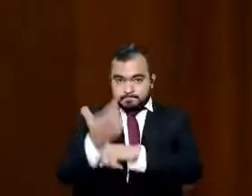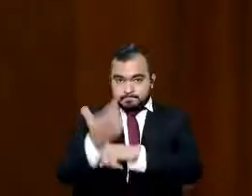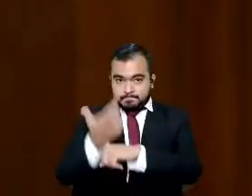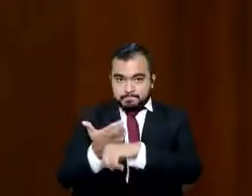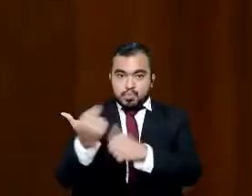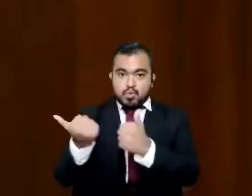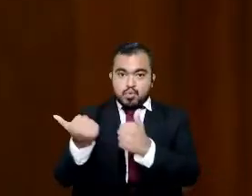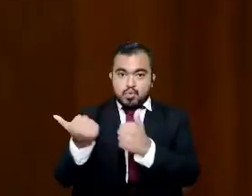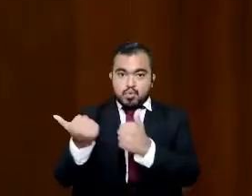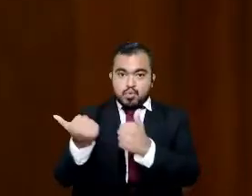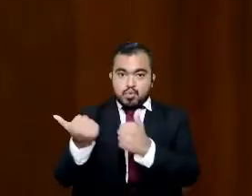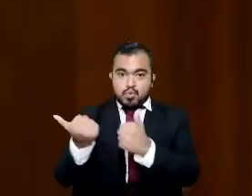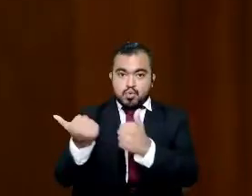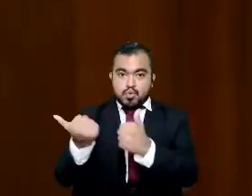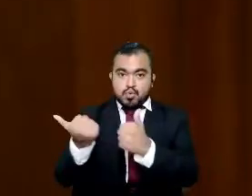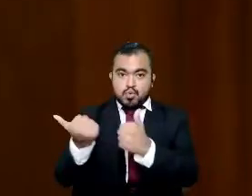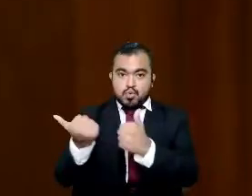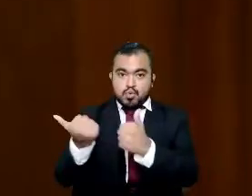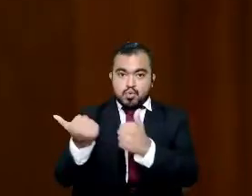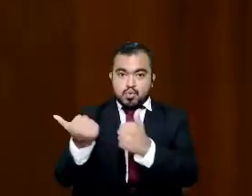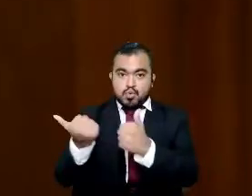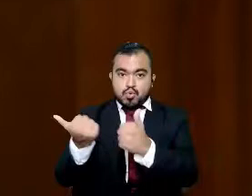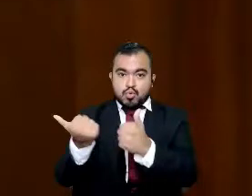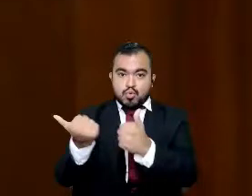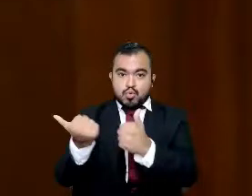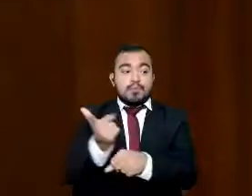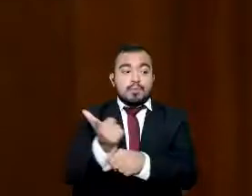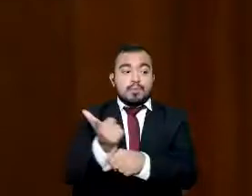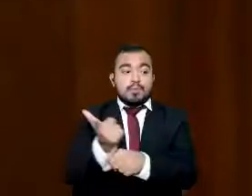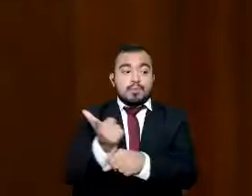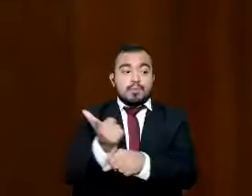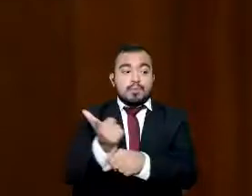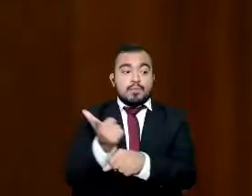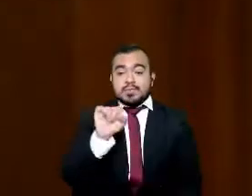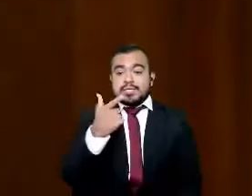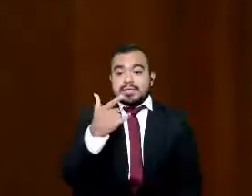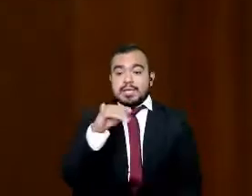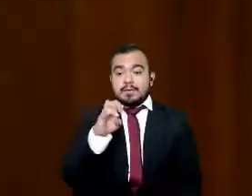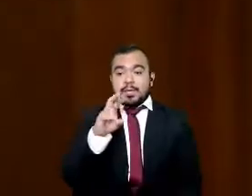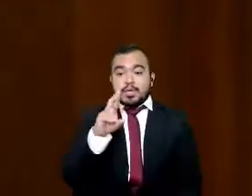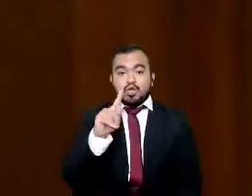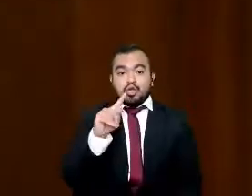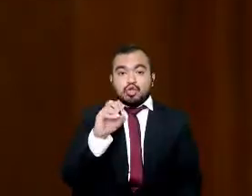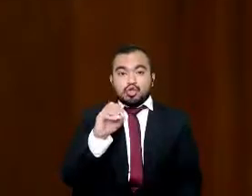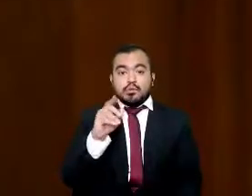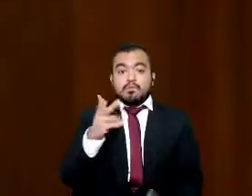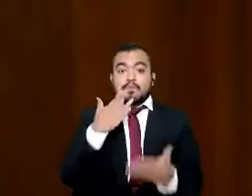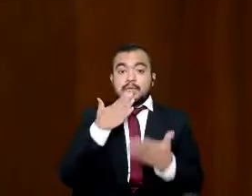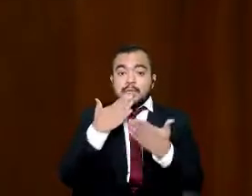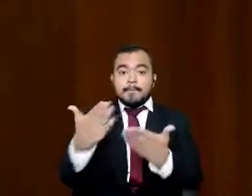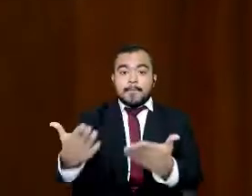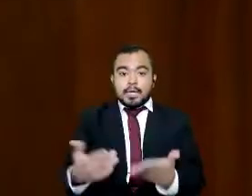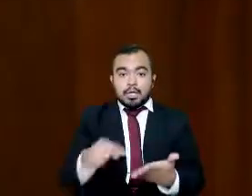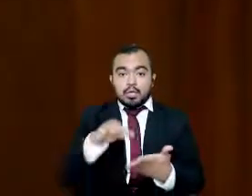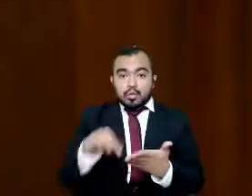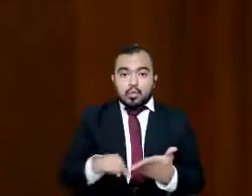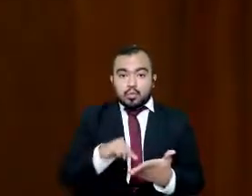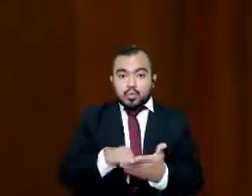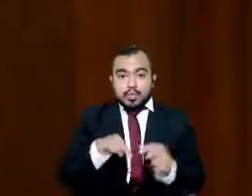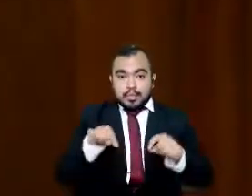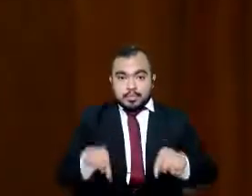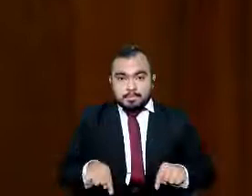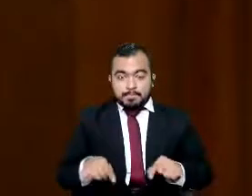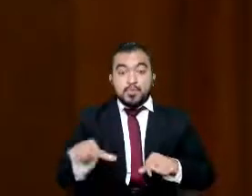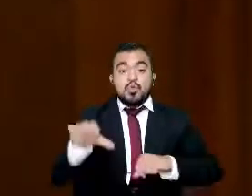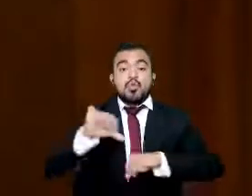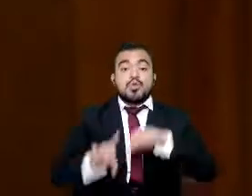de Movilidad, licenciado Luis Gilberto Limón Chávez, sea usted bienvenido a este recinto. El día de hoy los